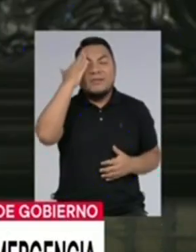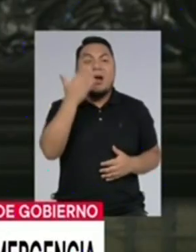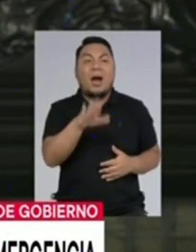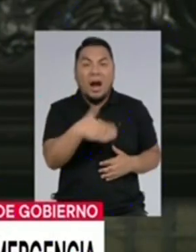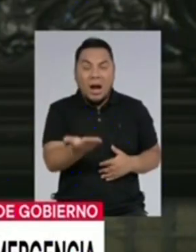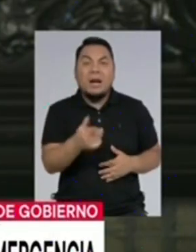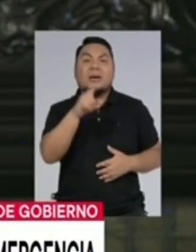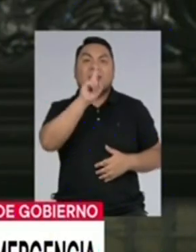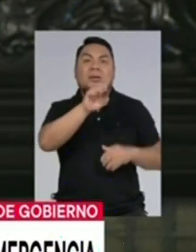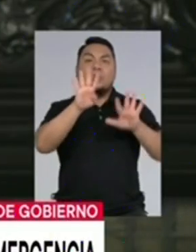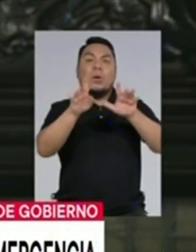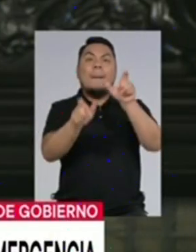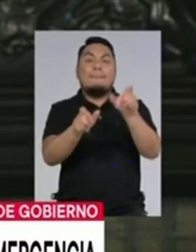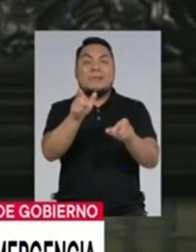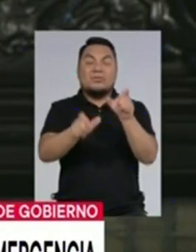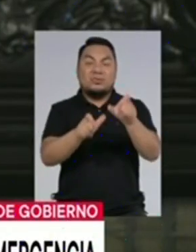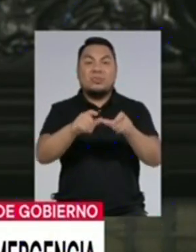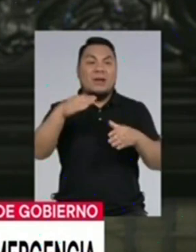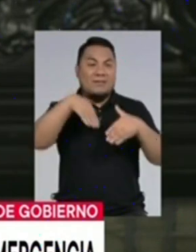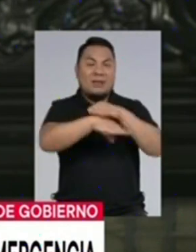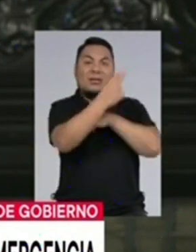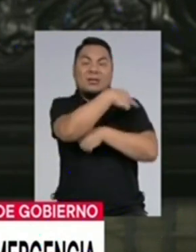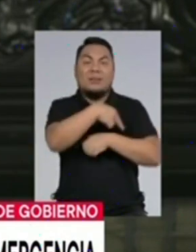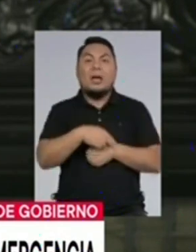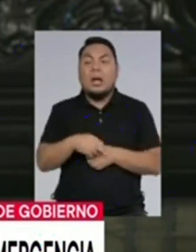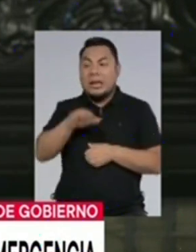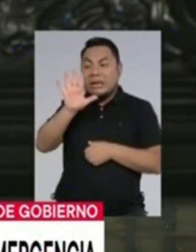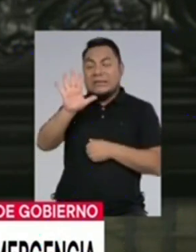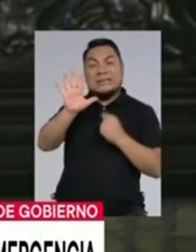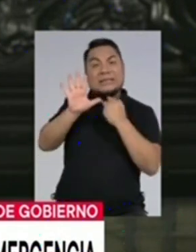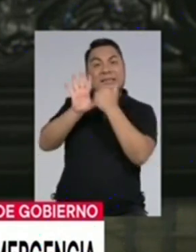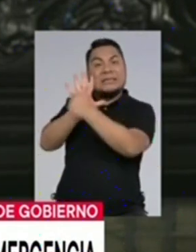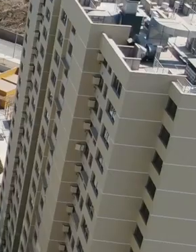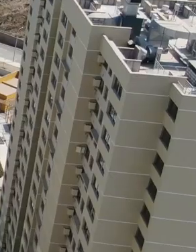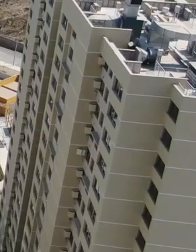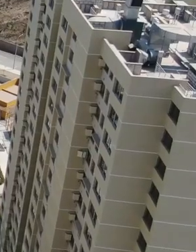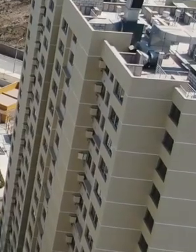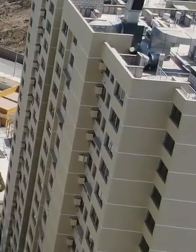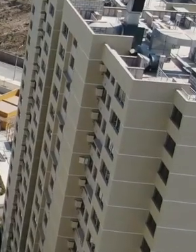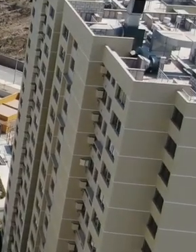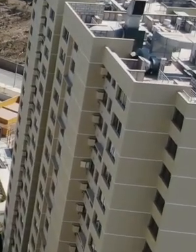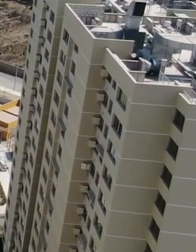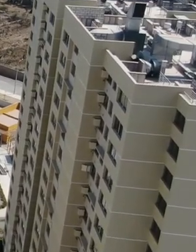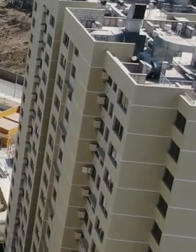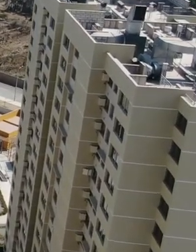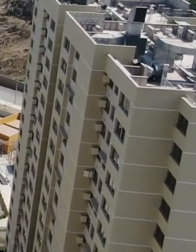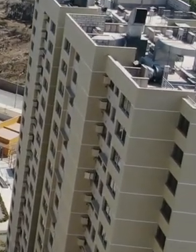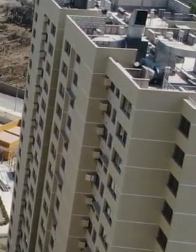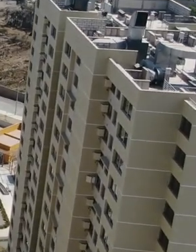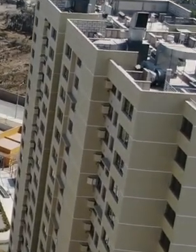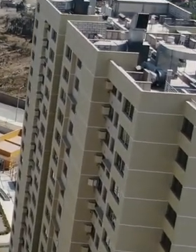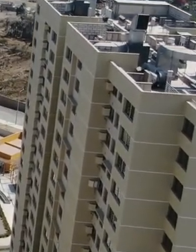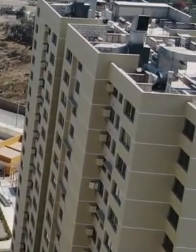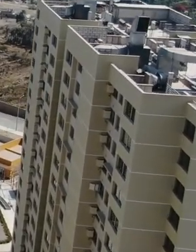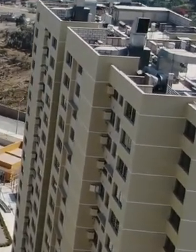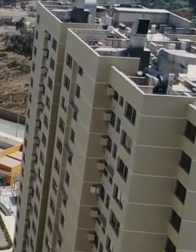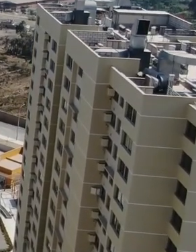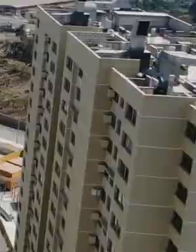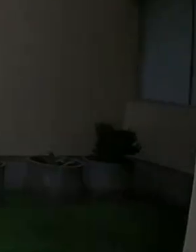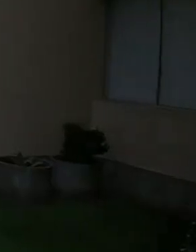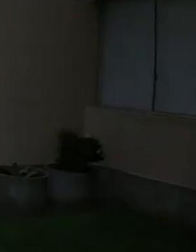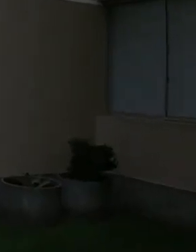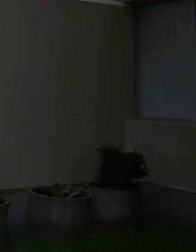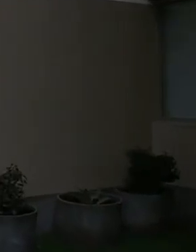de perú comience a recibir a pacientes afectados por el cob y 19 la instalación que sirvió de hogar por 17 días de los